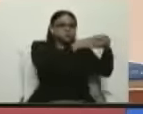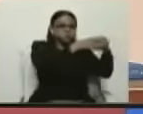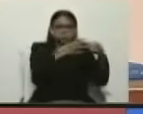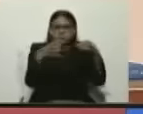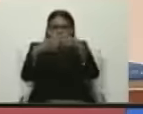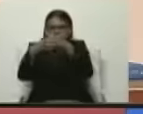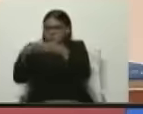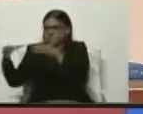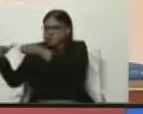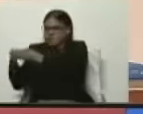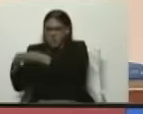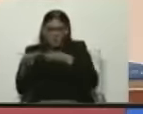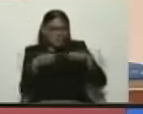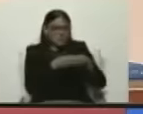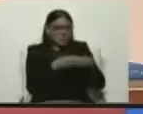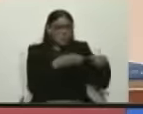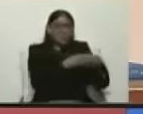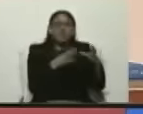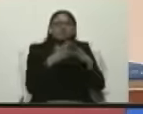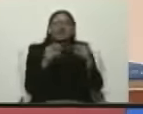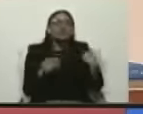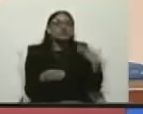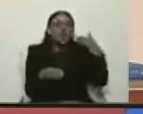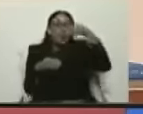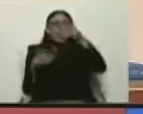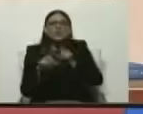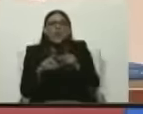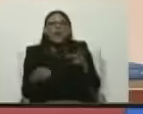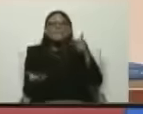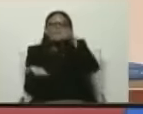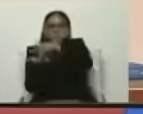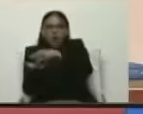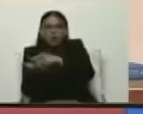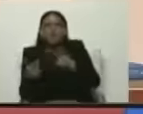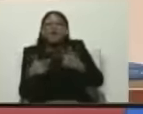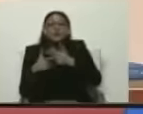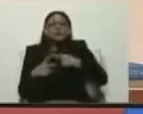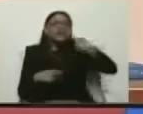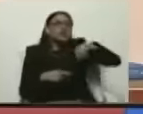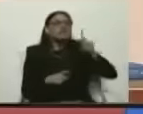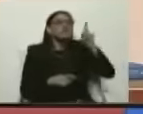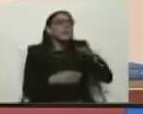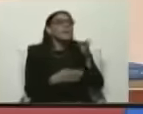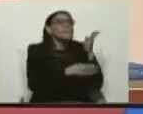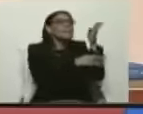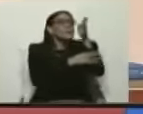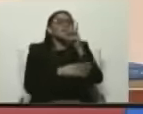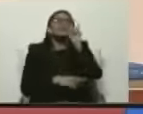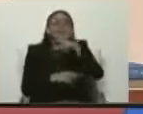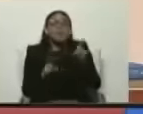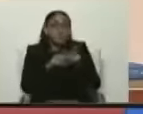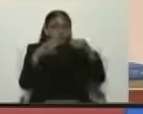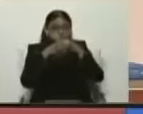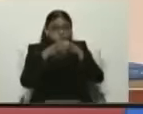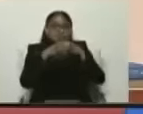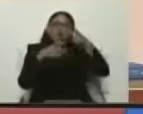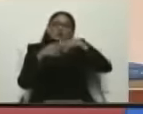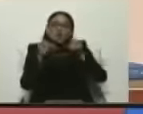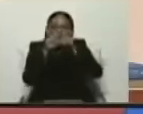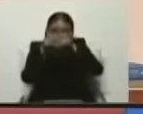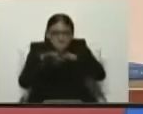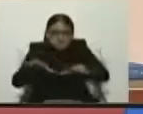mayoría ejercen el derecho al voto en ese centro de votación. Entonces fuimos a las comunidades. Eso nos da 3 y pico horas en